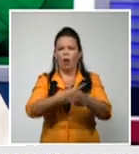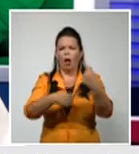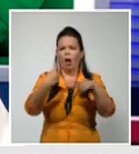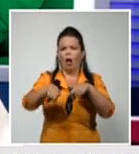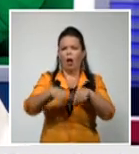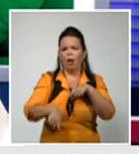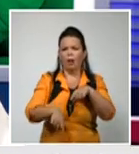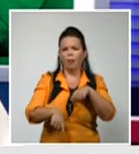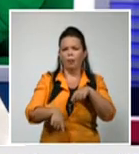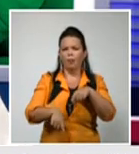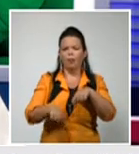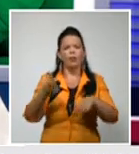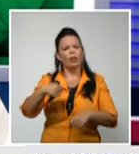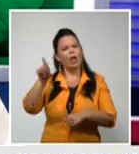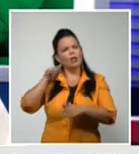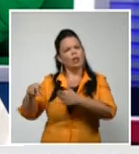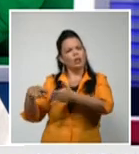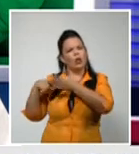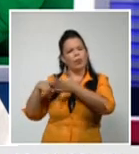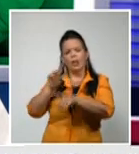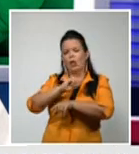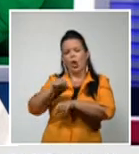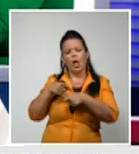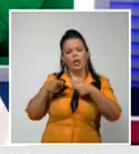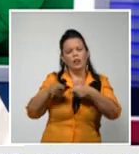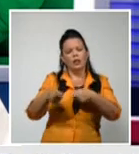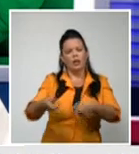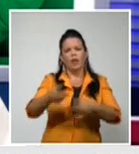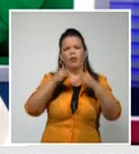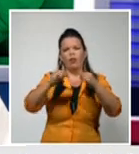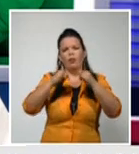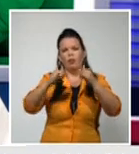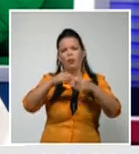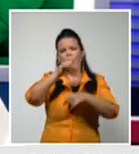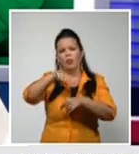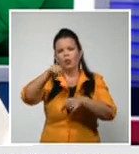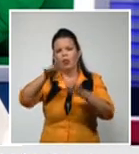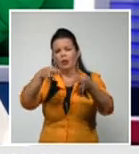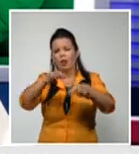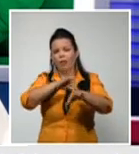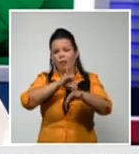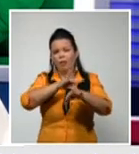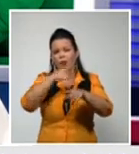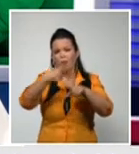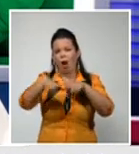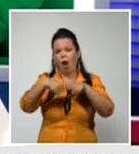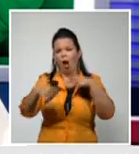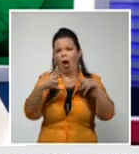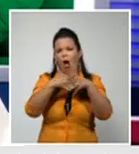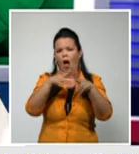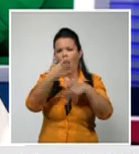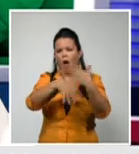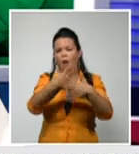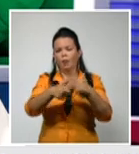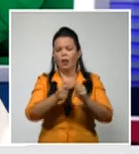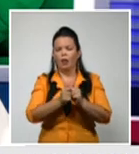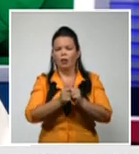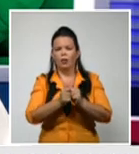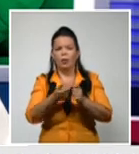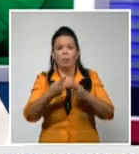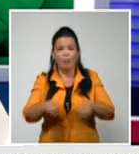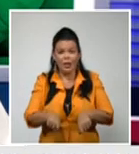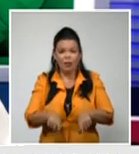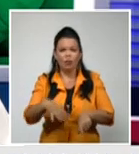las personas que se asustan son las personas mayores, las personas que tienen las comorbilidades, pero tenemos